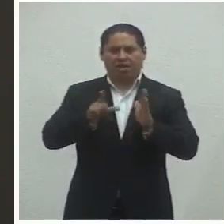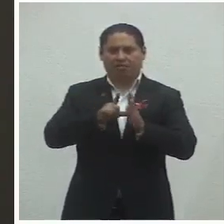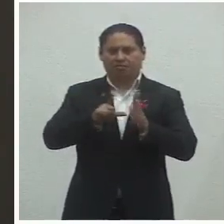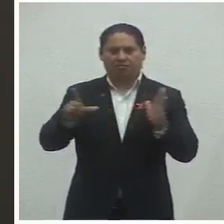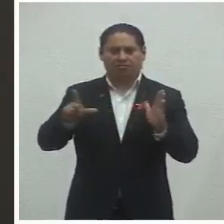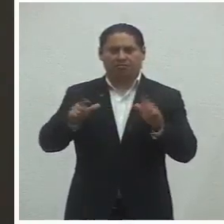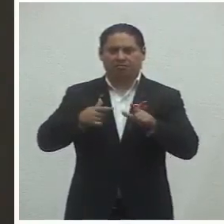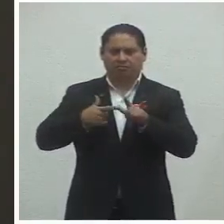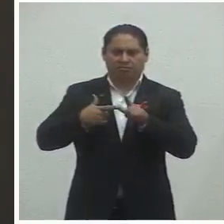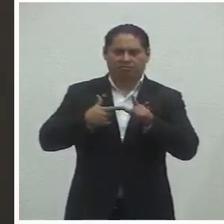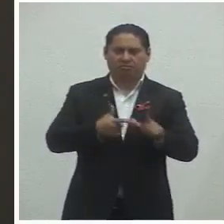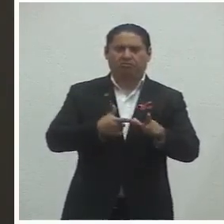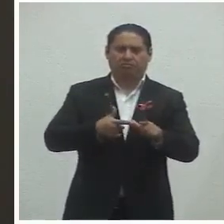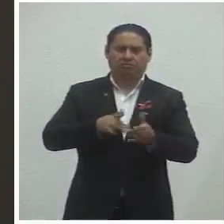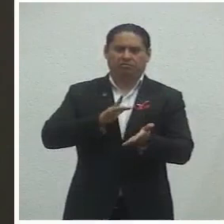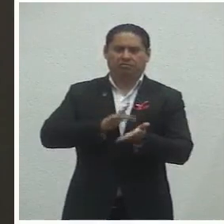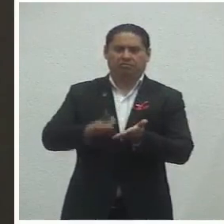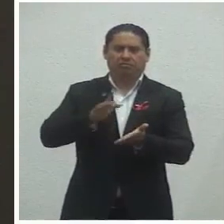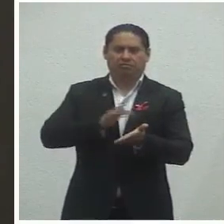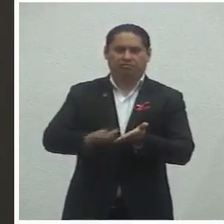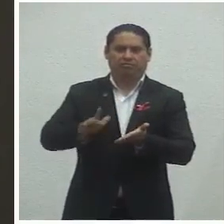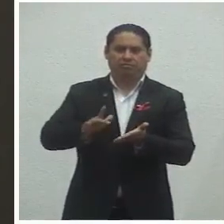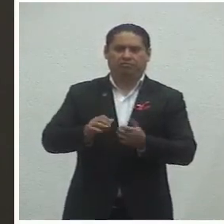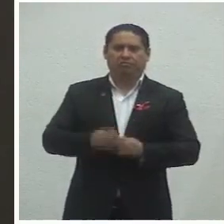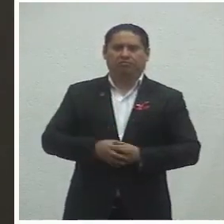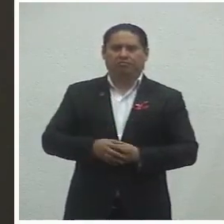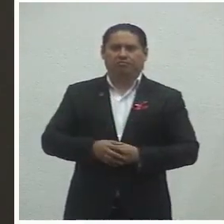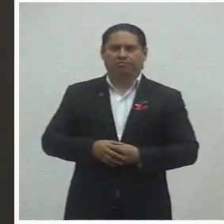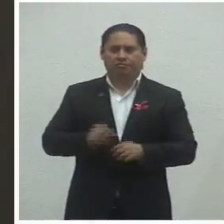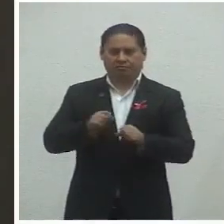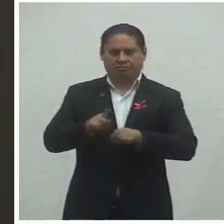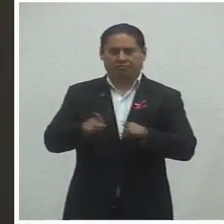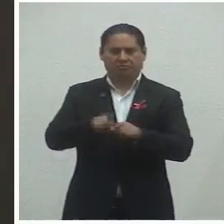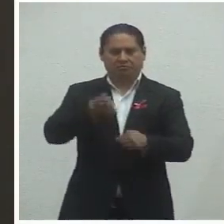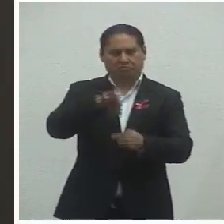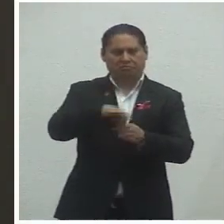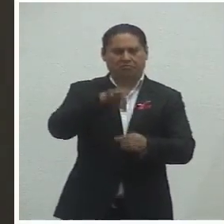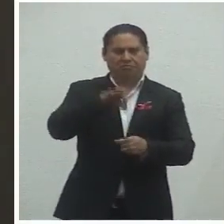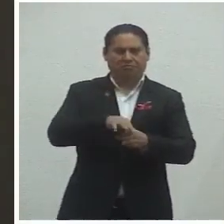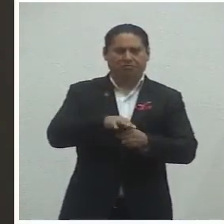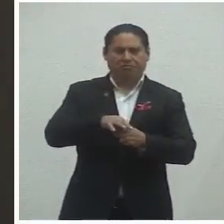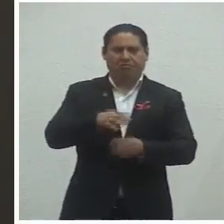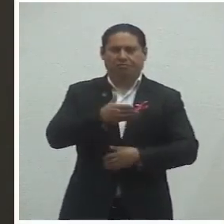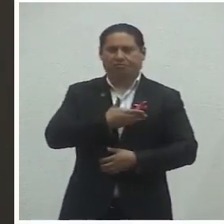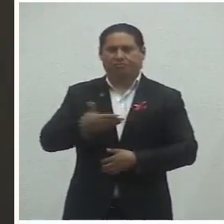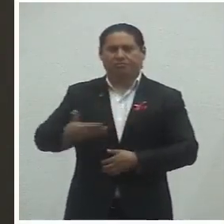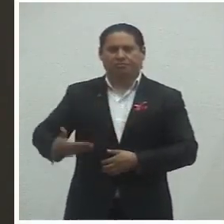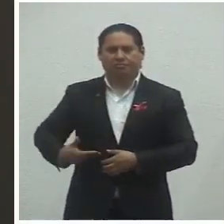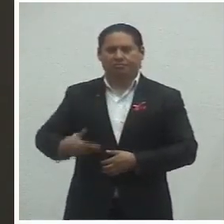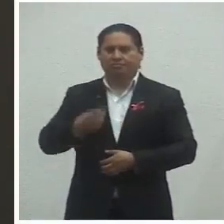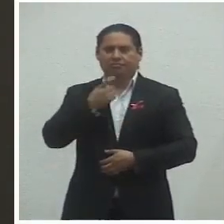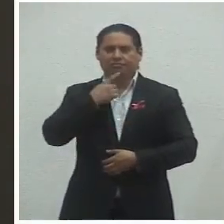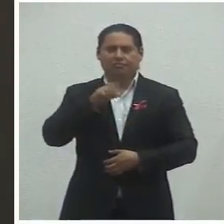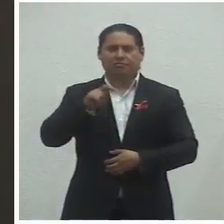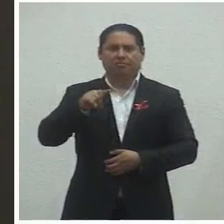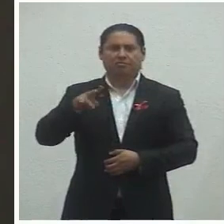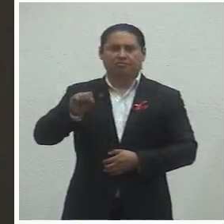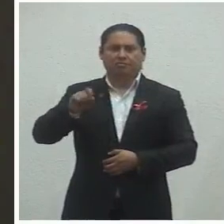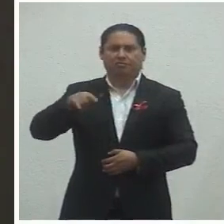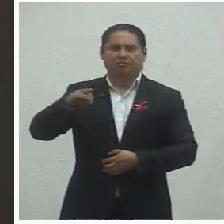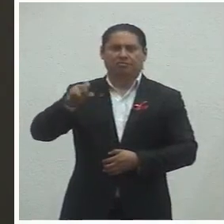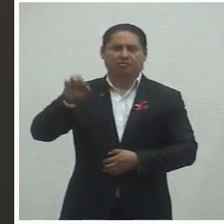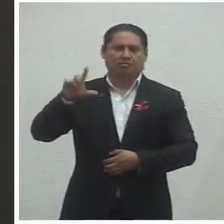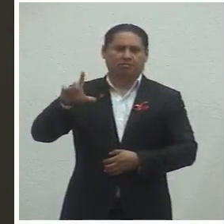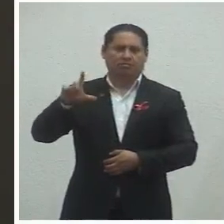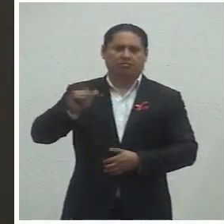y seguiremos apoyando la vocación democrática del presidente Andrés Manuel